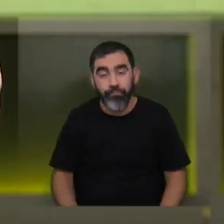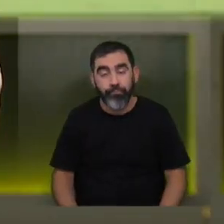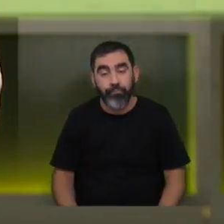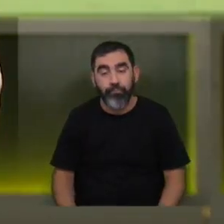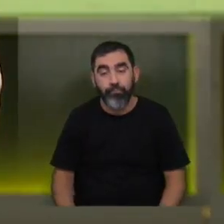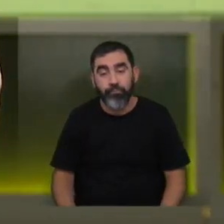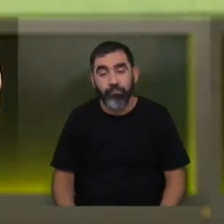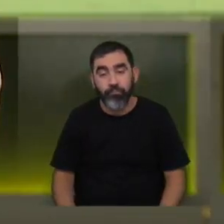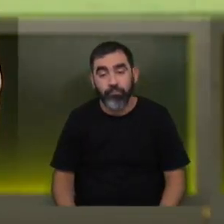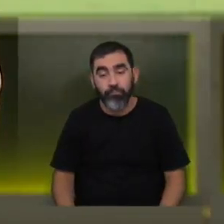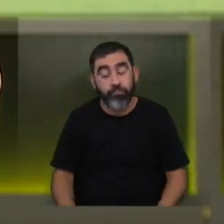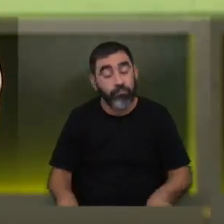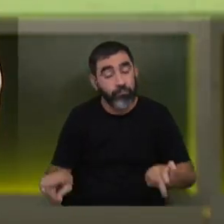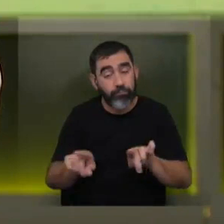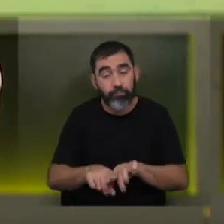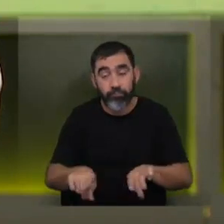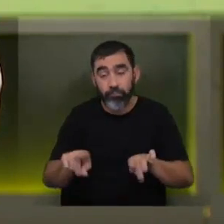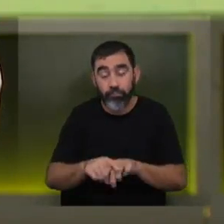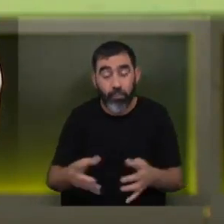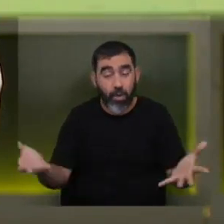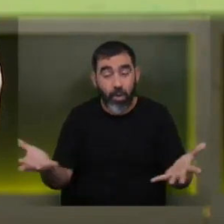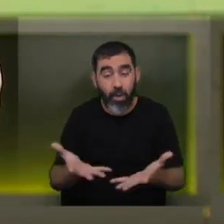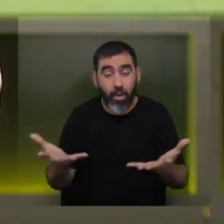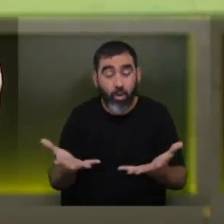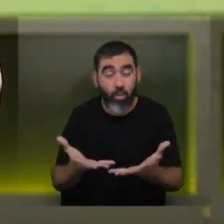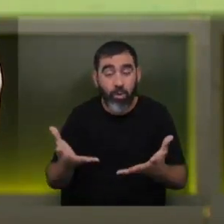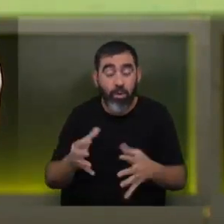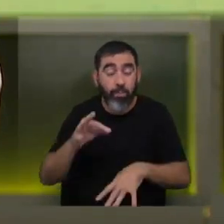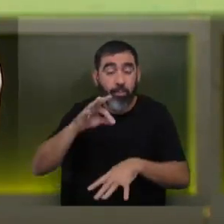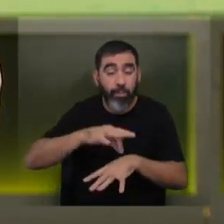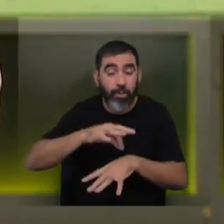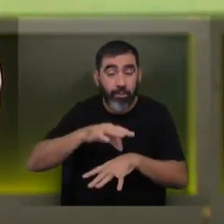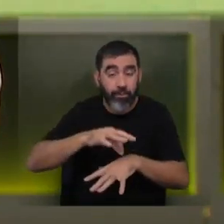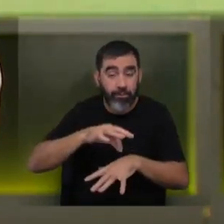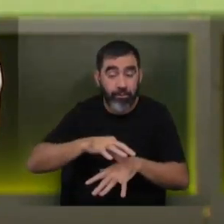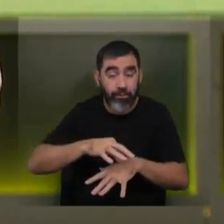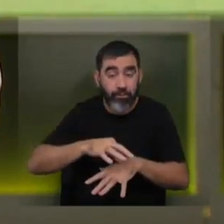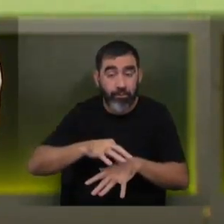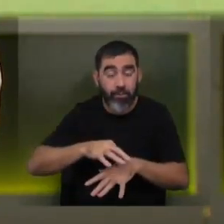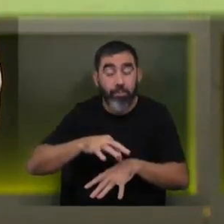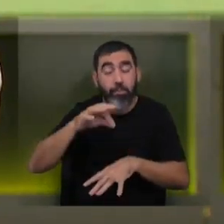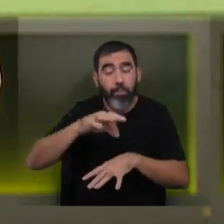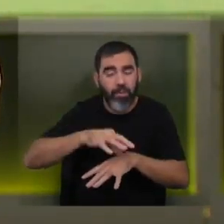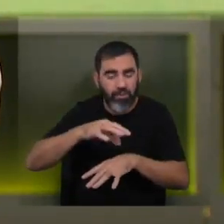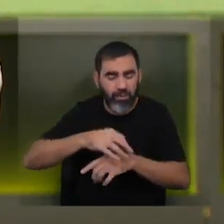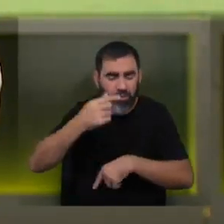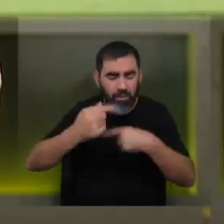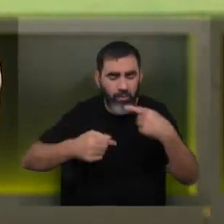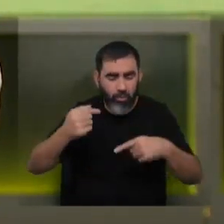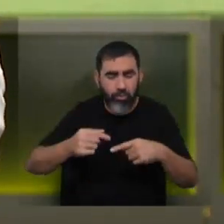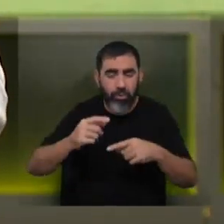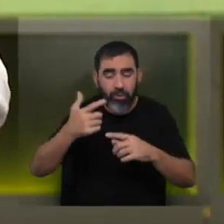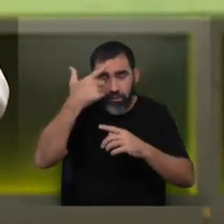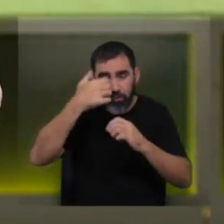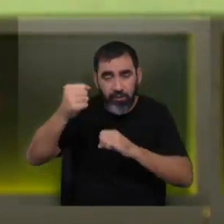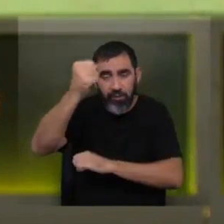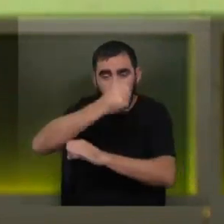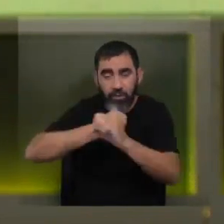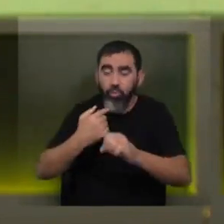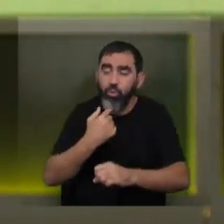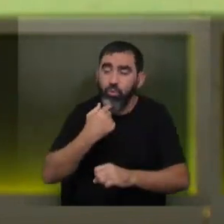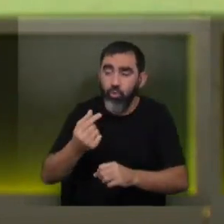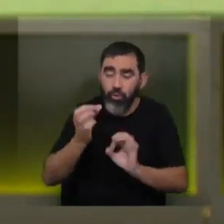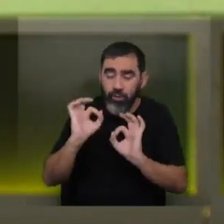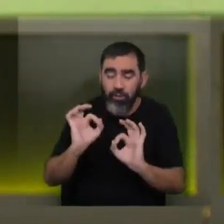Digo, el mismo impacto que está teniendo ahora a nivel de la medicina, creo que en medicina y otras cosas, estas tecnologías,